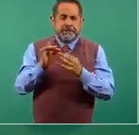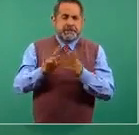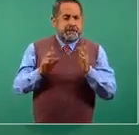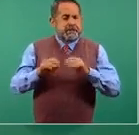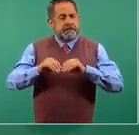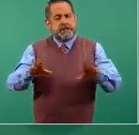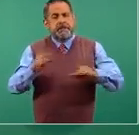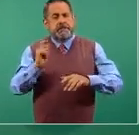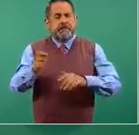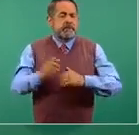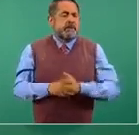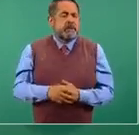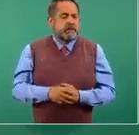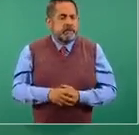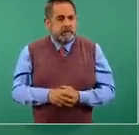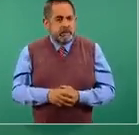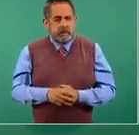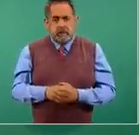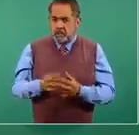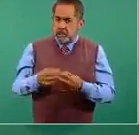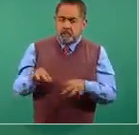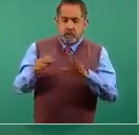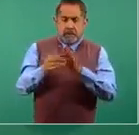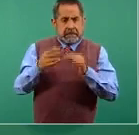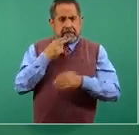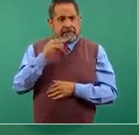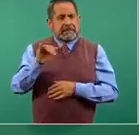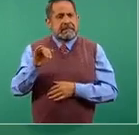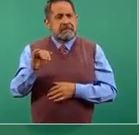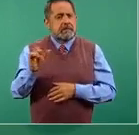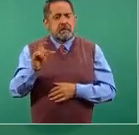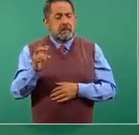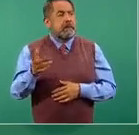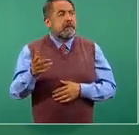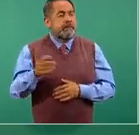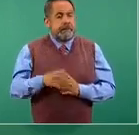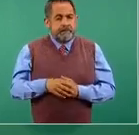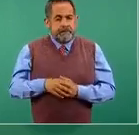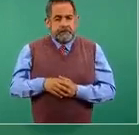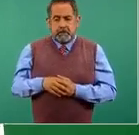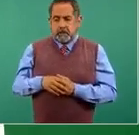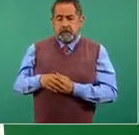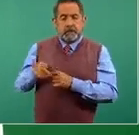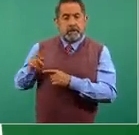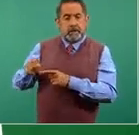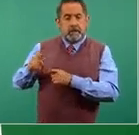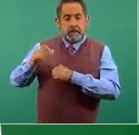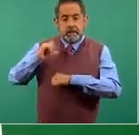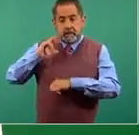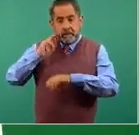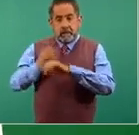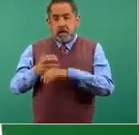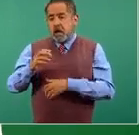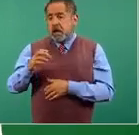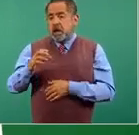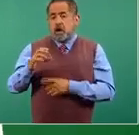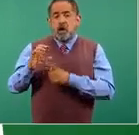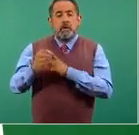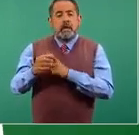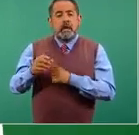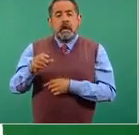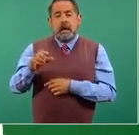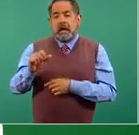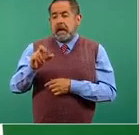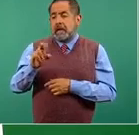hacer notar que fue mucho más eficiente a partir de que entró la comisionada América Orellana, comisionada de